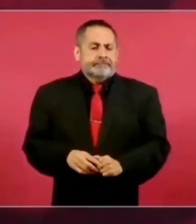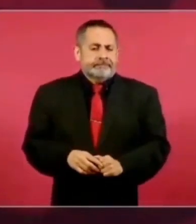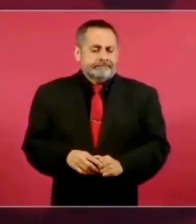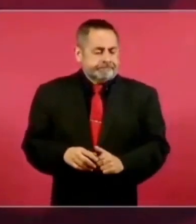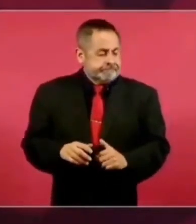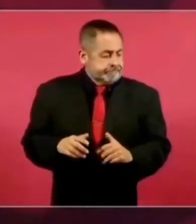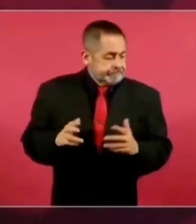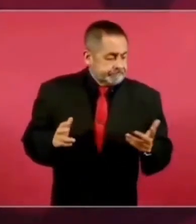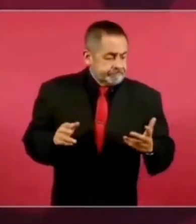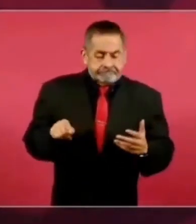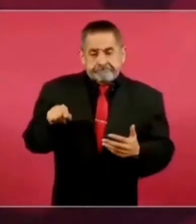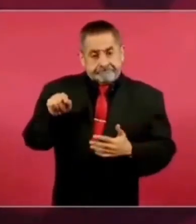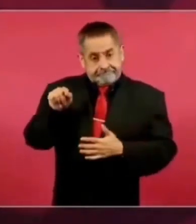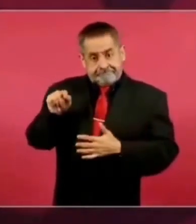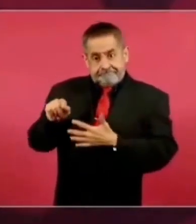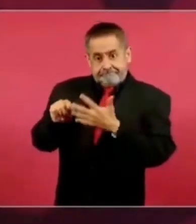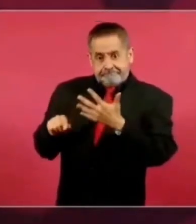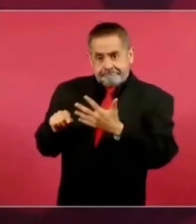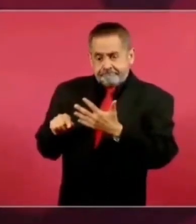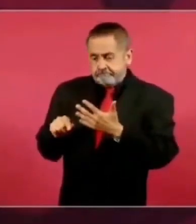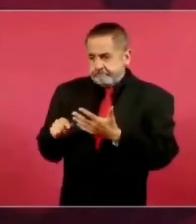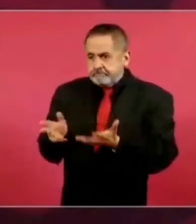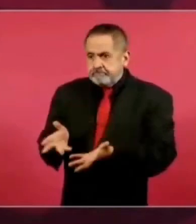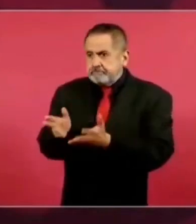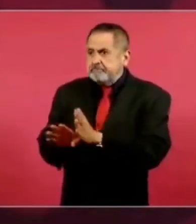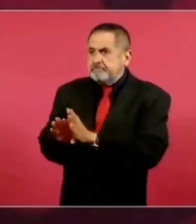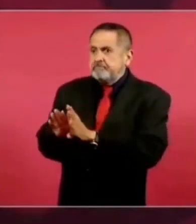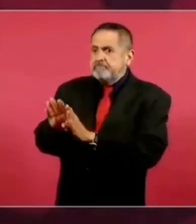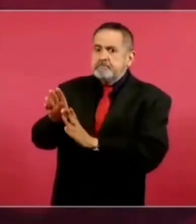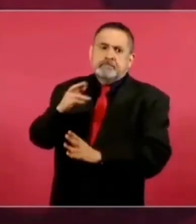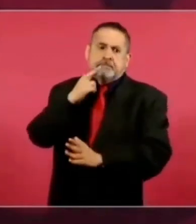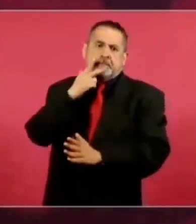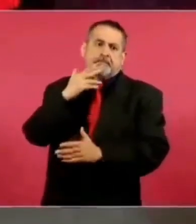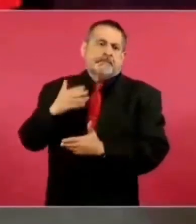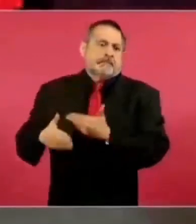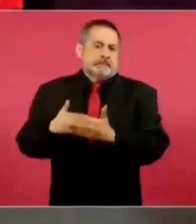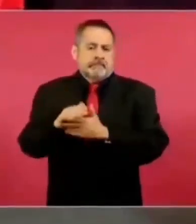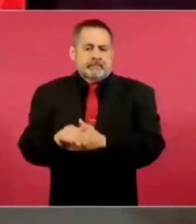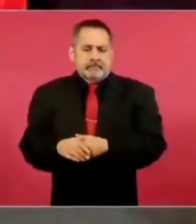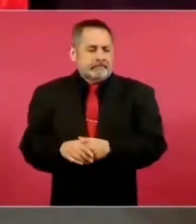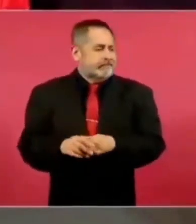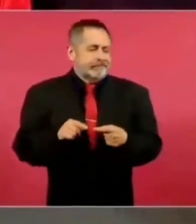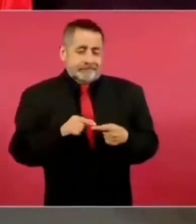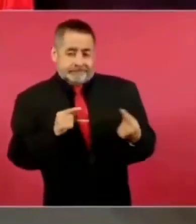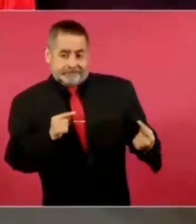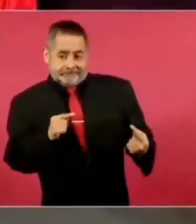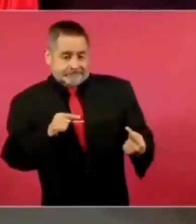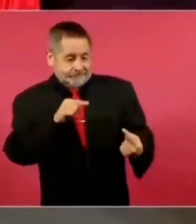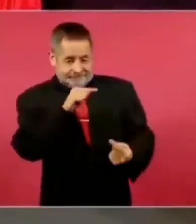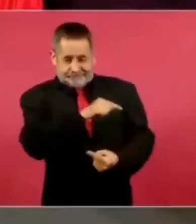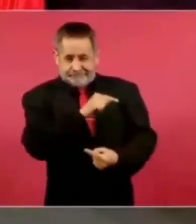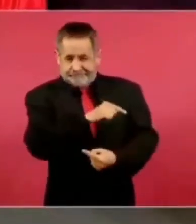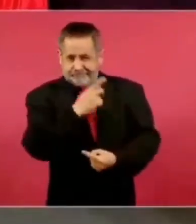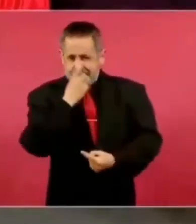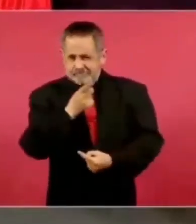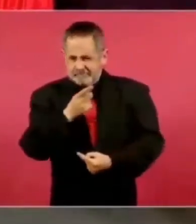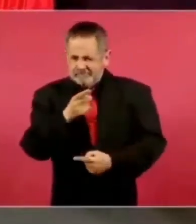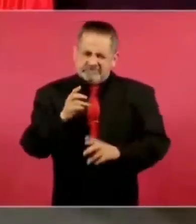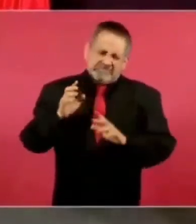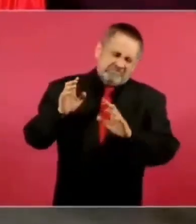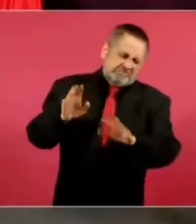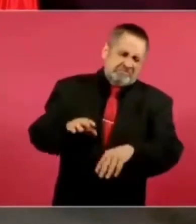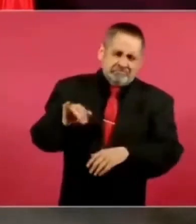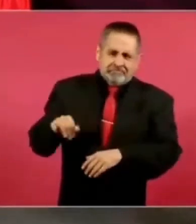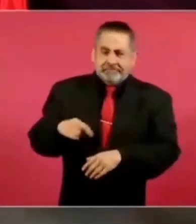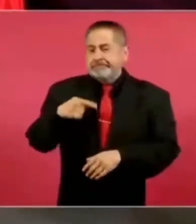Entonces, todo eso es muy alentador. Dicen nuestros adversarios, sí, porque tienen